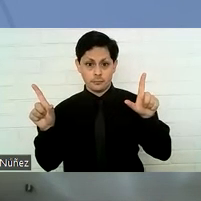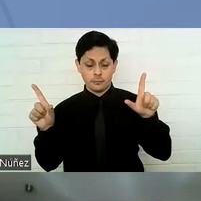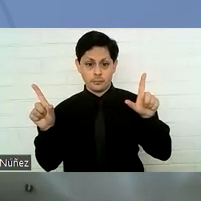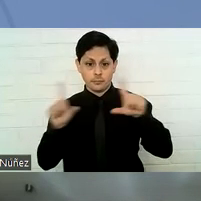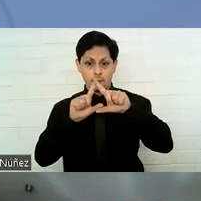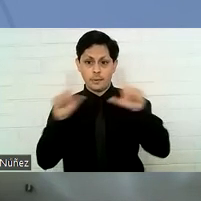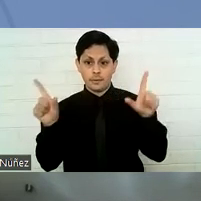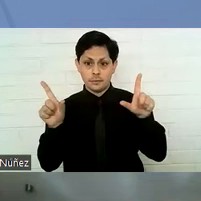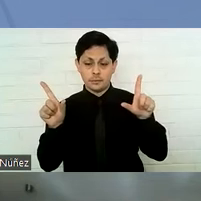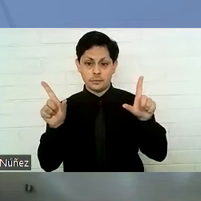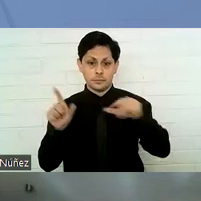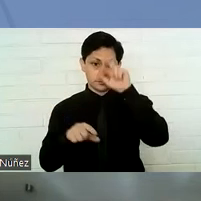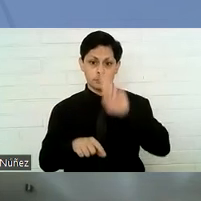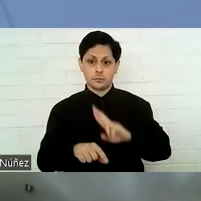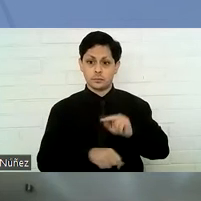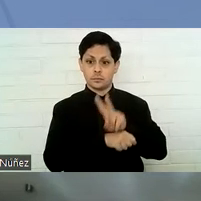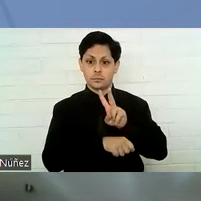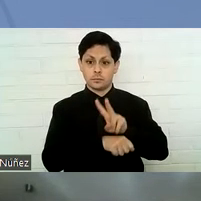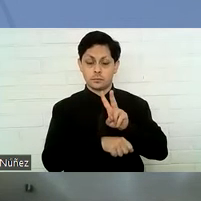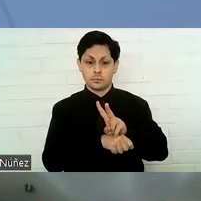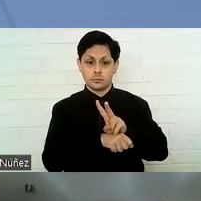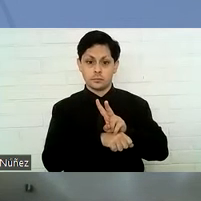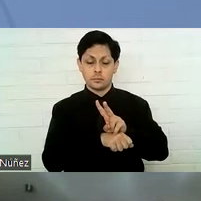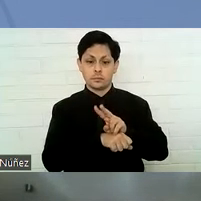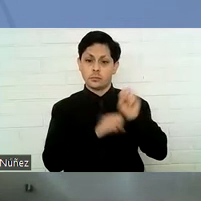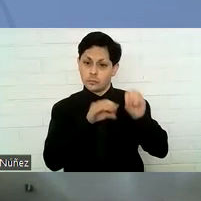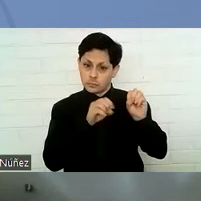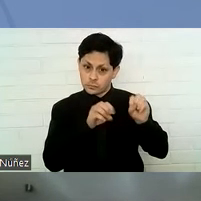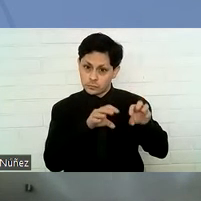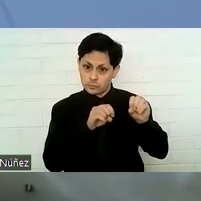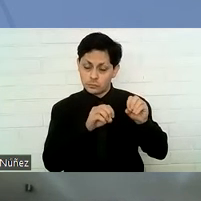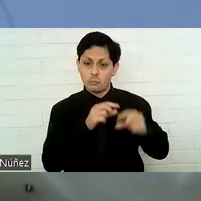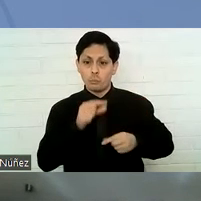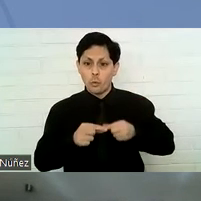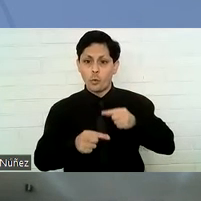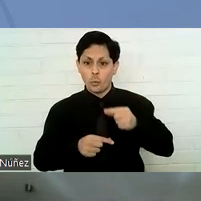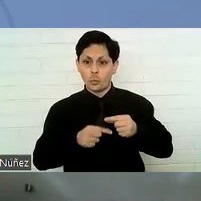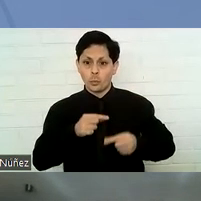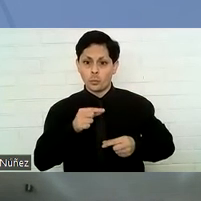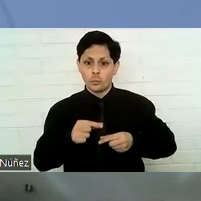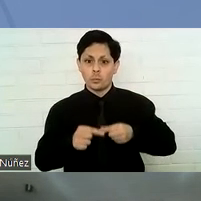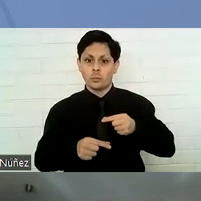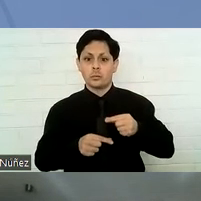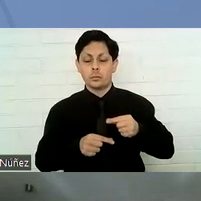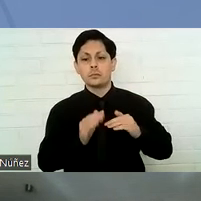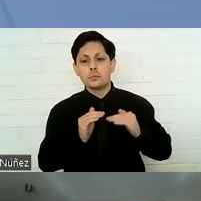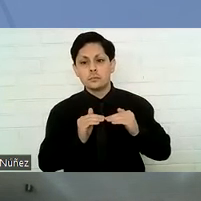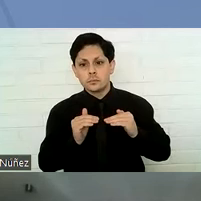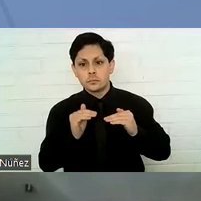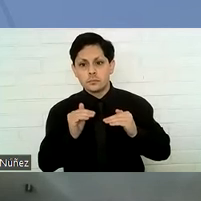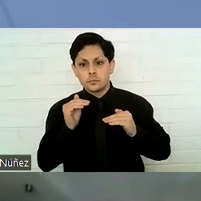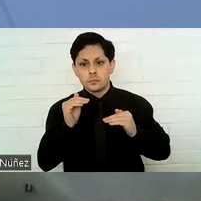y gestora ha venido a menos. Y poco a poco quizás se esté recuperando, pero en